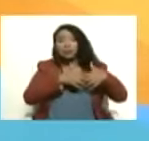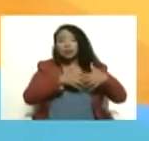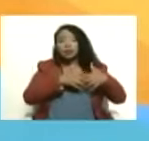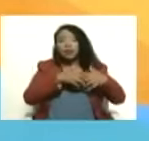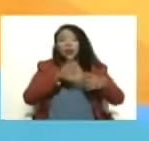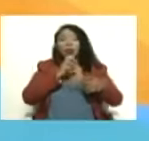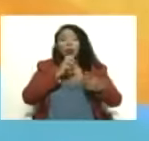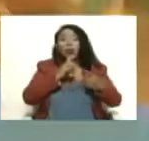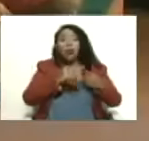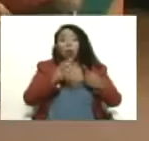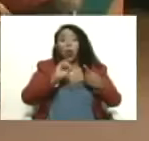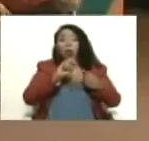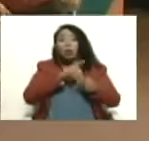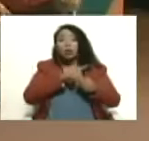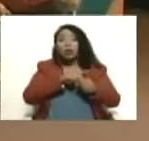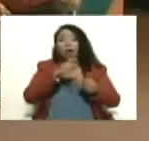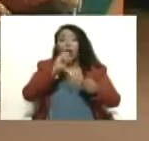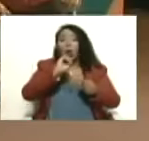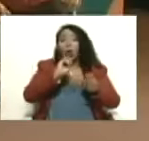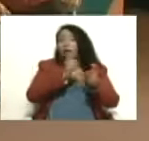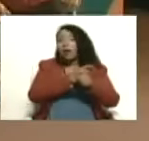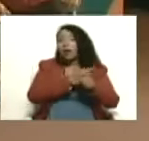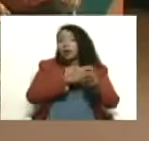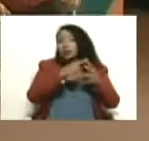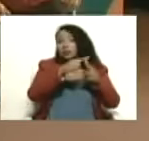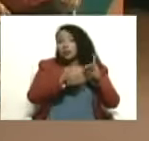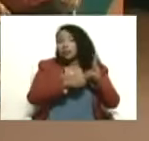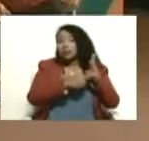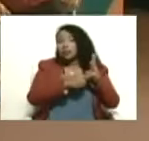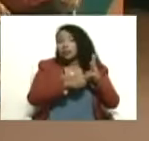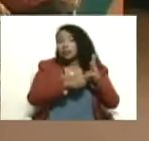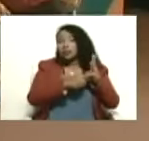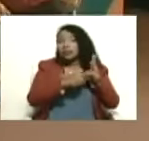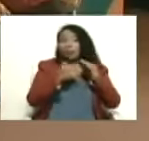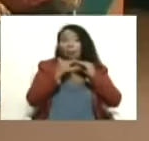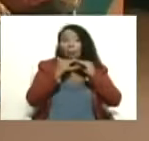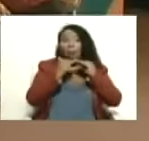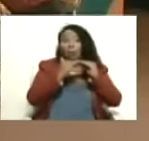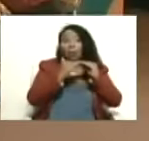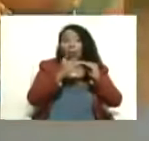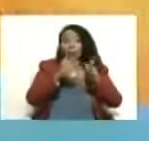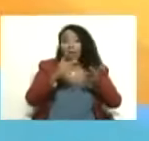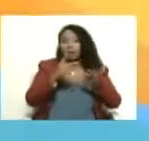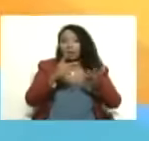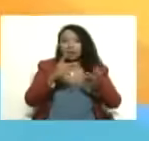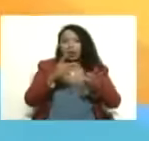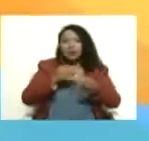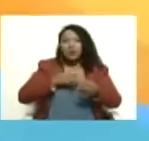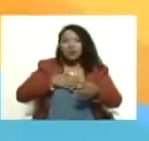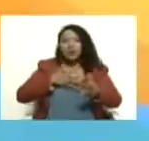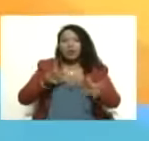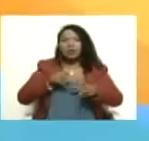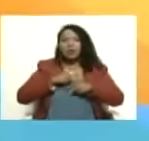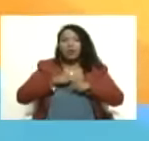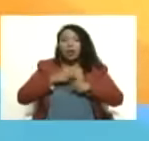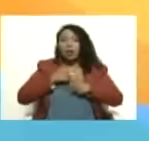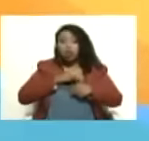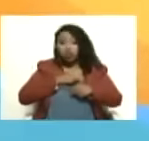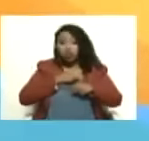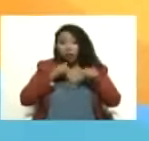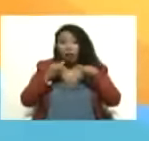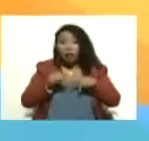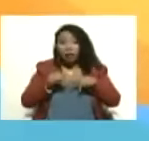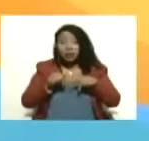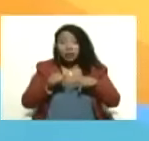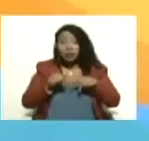de las transnacionales petroleras y gasíferas no no es inable nosotros no estamos en